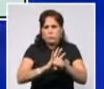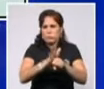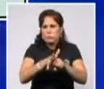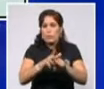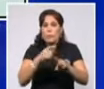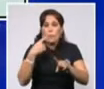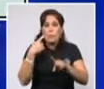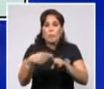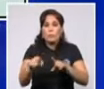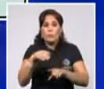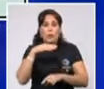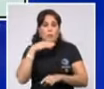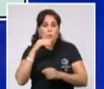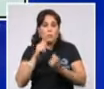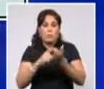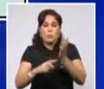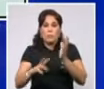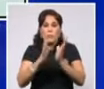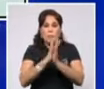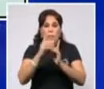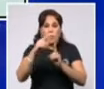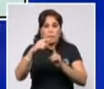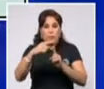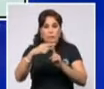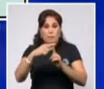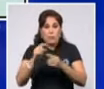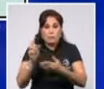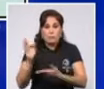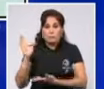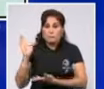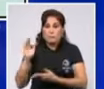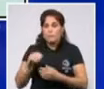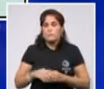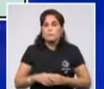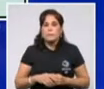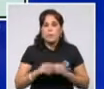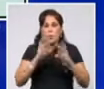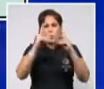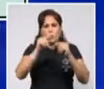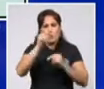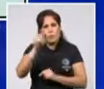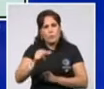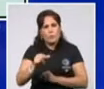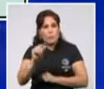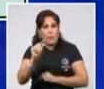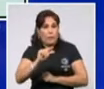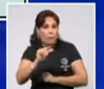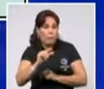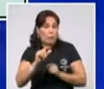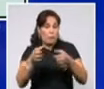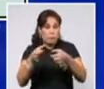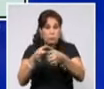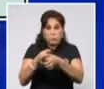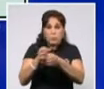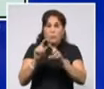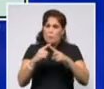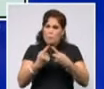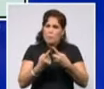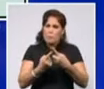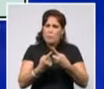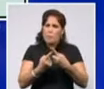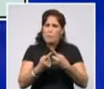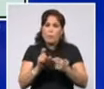la provincia de Matanzas, que aunque el número de casos es menor, sin embargo, en